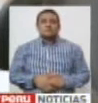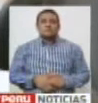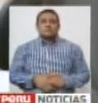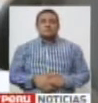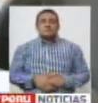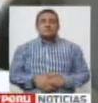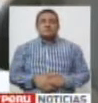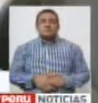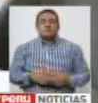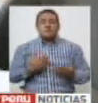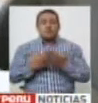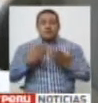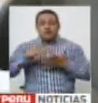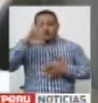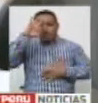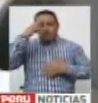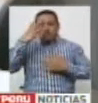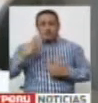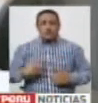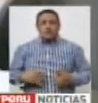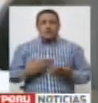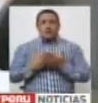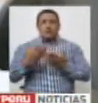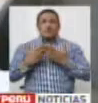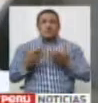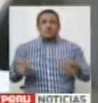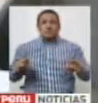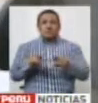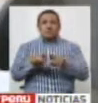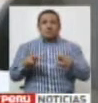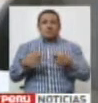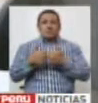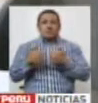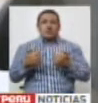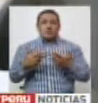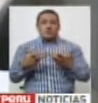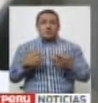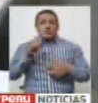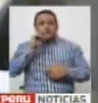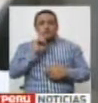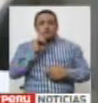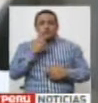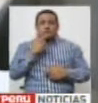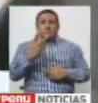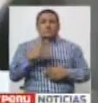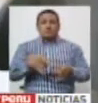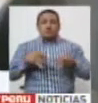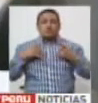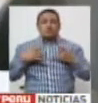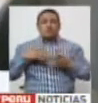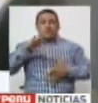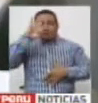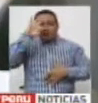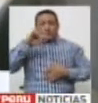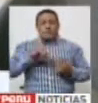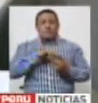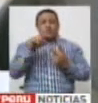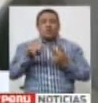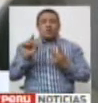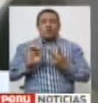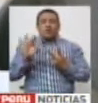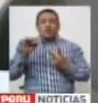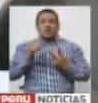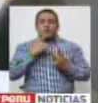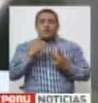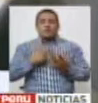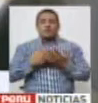no ha presentado síntomas, pero por relaciones con la pareja sospechamos que ha podido ser infectado. El otro caso 3 es